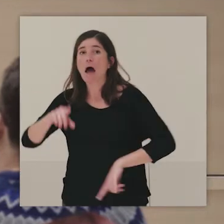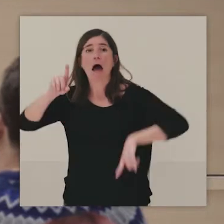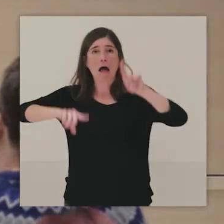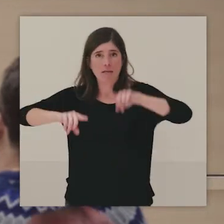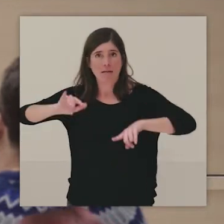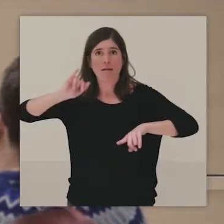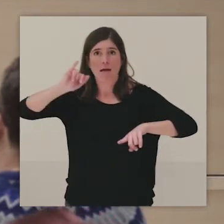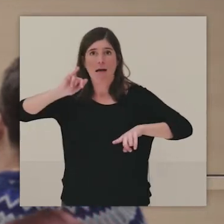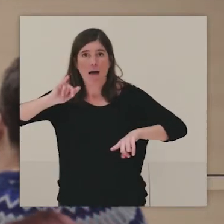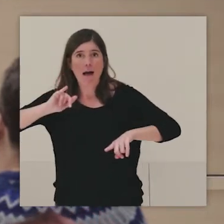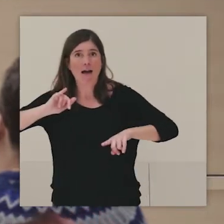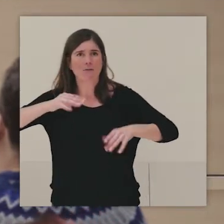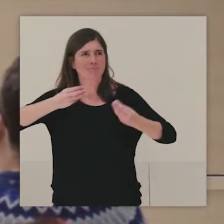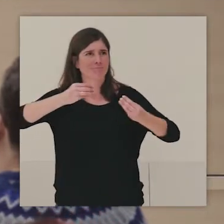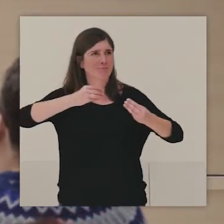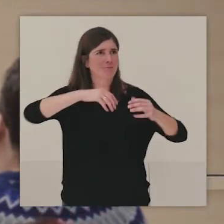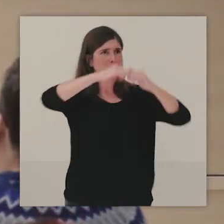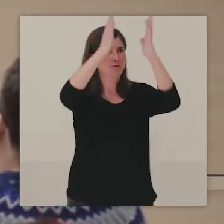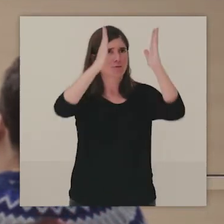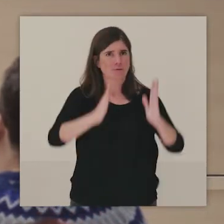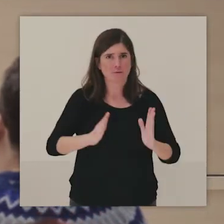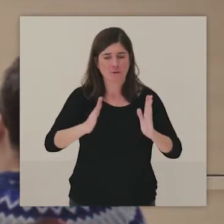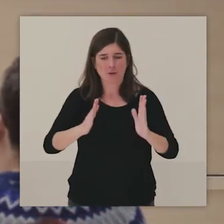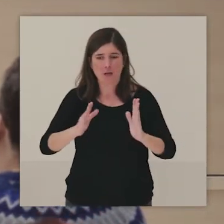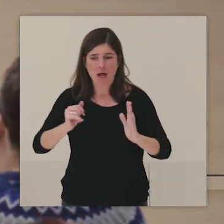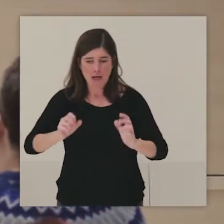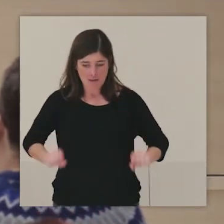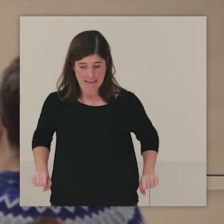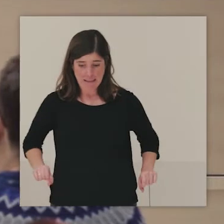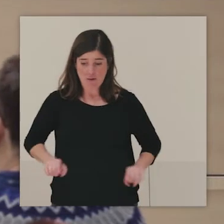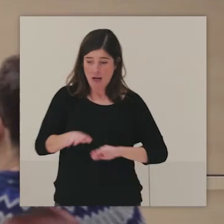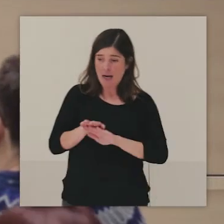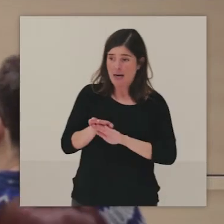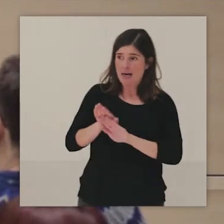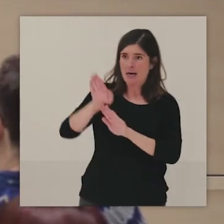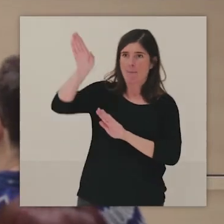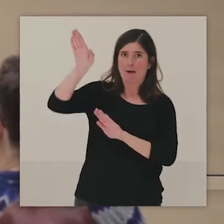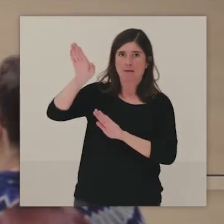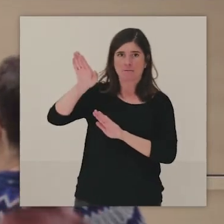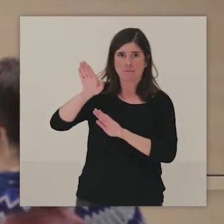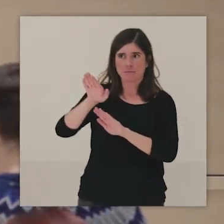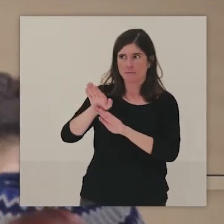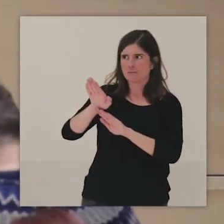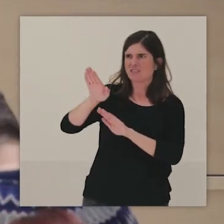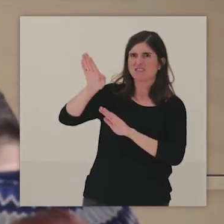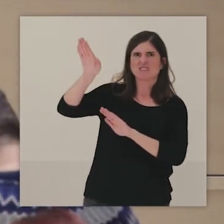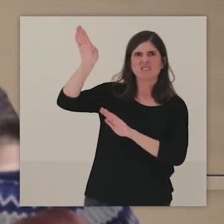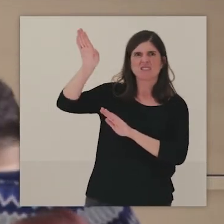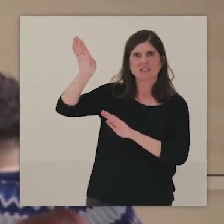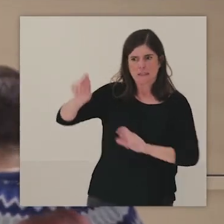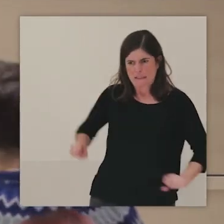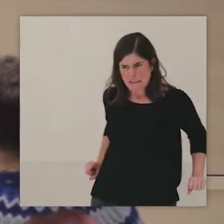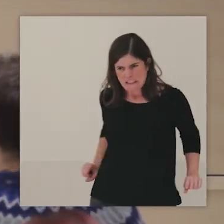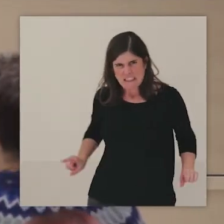es muy difícil mantener el impulso si no tienes una persona de apoyo. No sería una persona autónoma en silla de ruedas